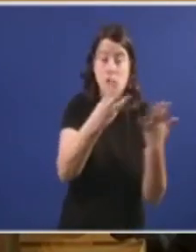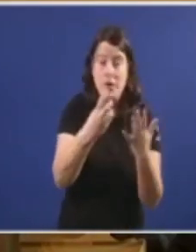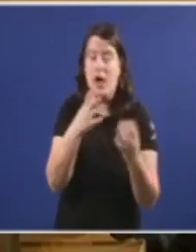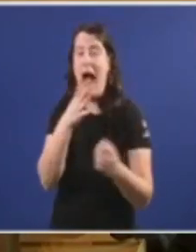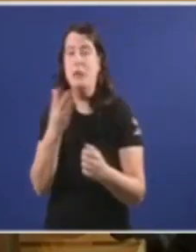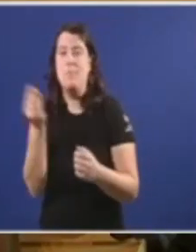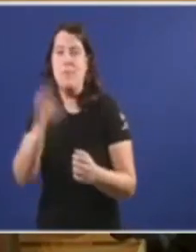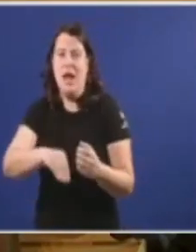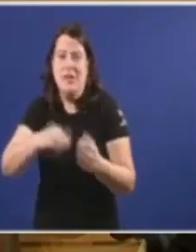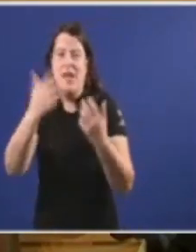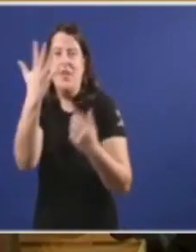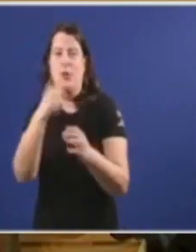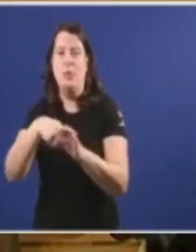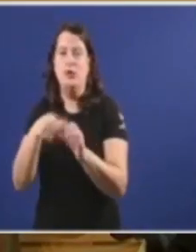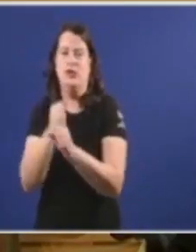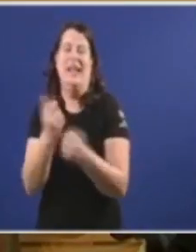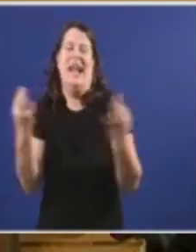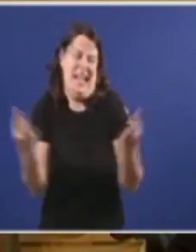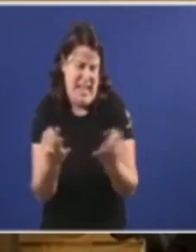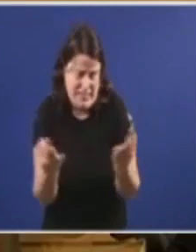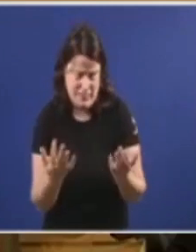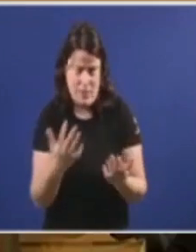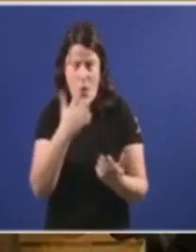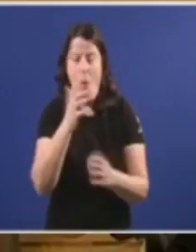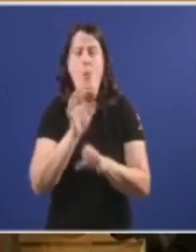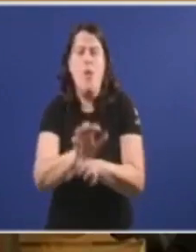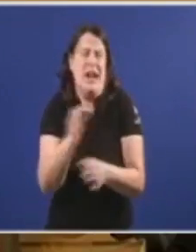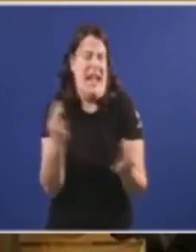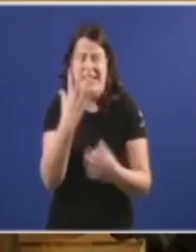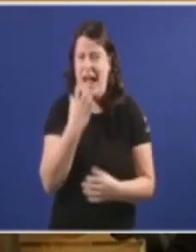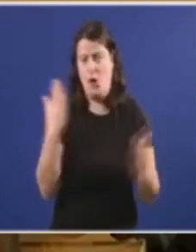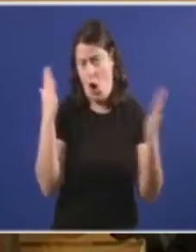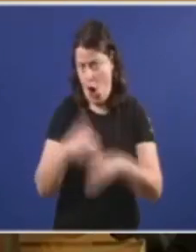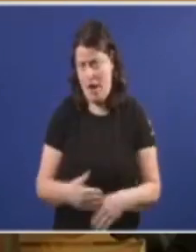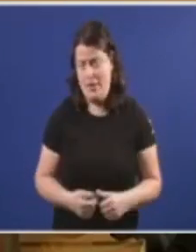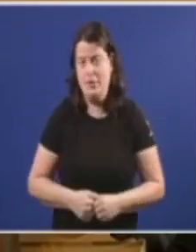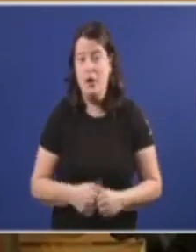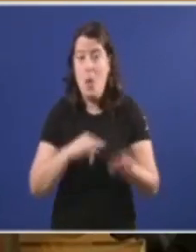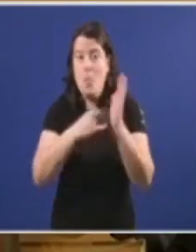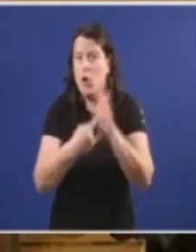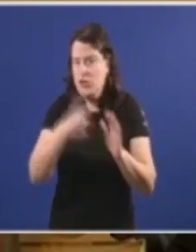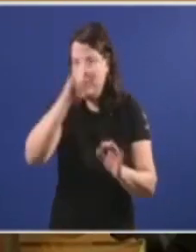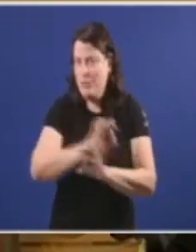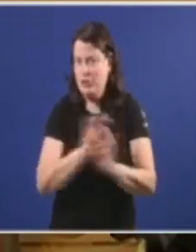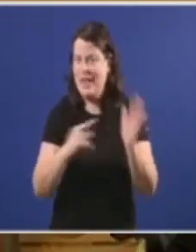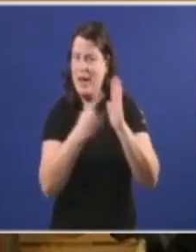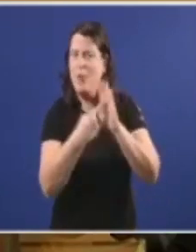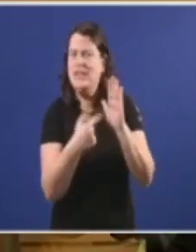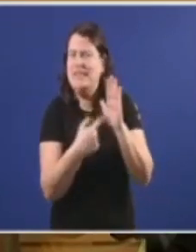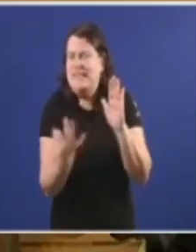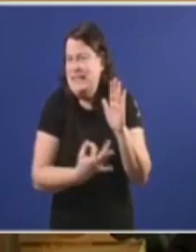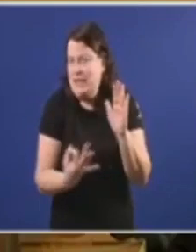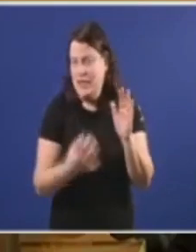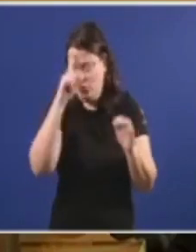Señor Feijóo, que clase de tomadura de pelo esta? É que non é serio. E nada sabemos destes proxectos porque a única